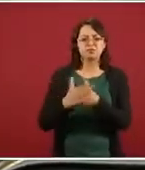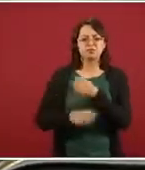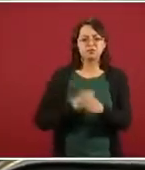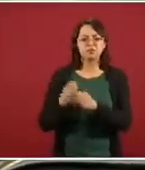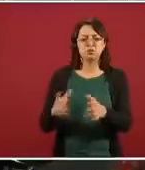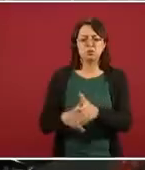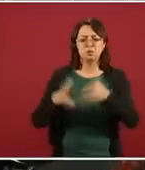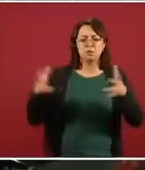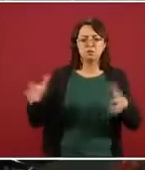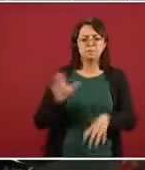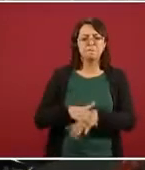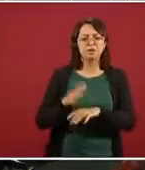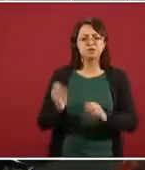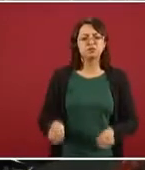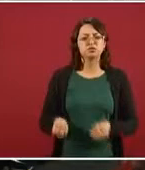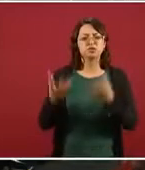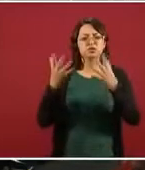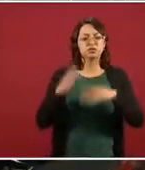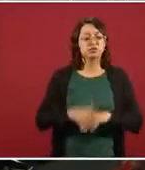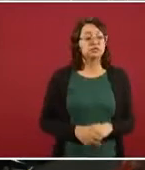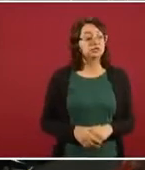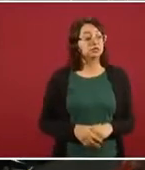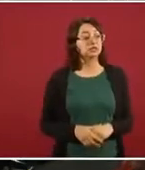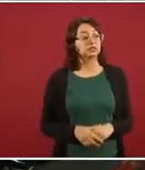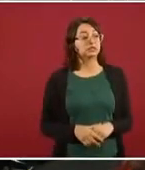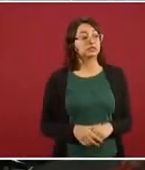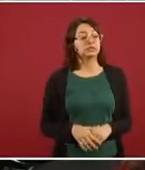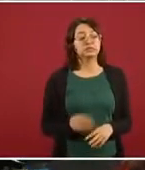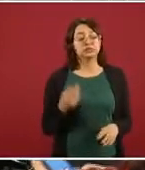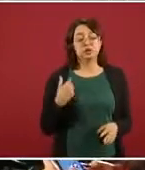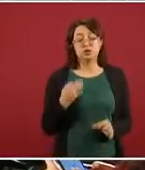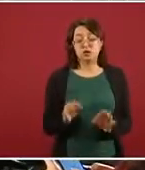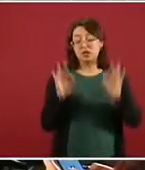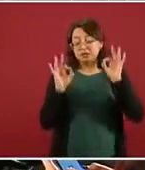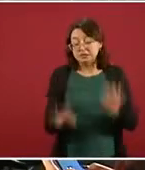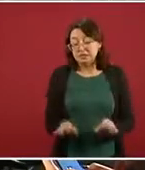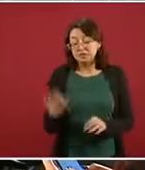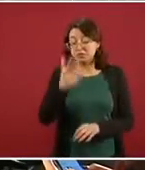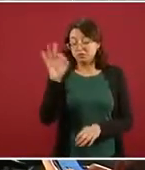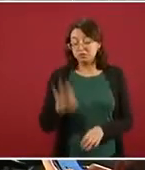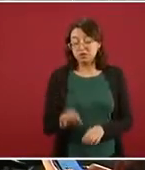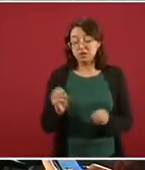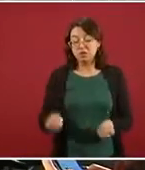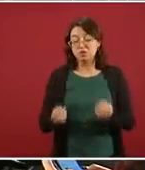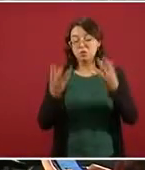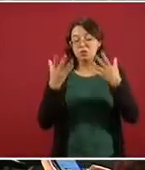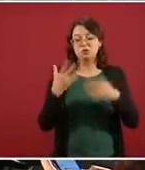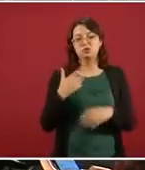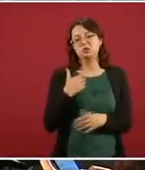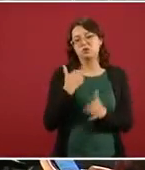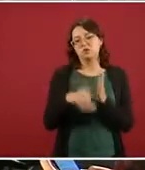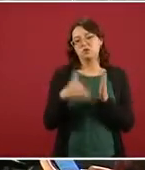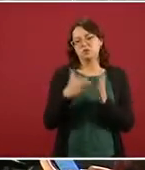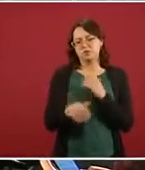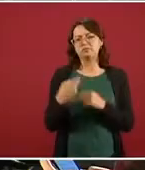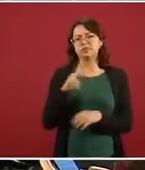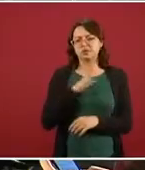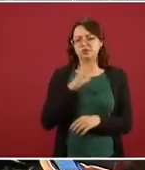presidente? Pues no tengo el dato exacto, pero sí… hay un